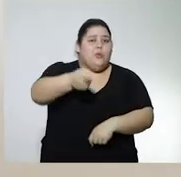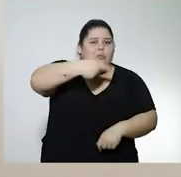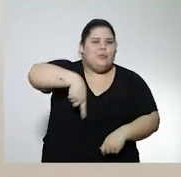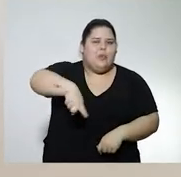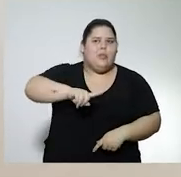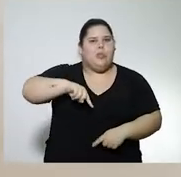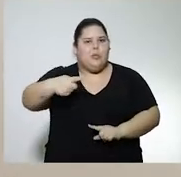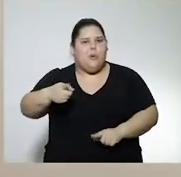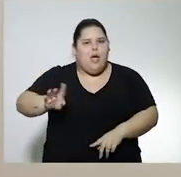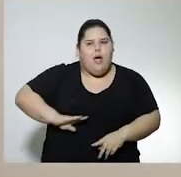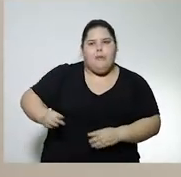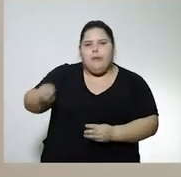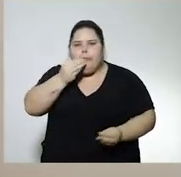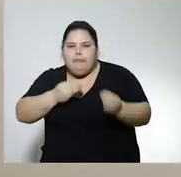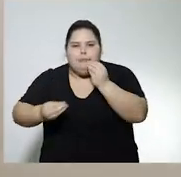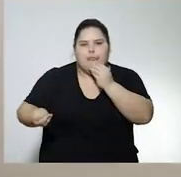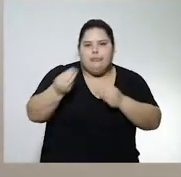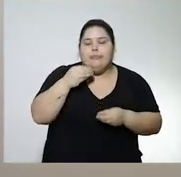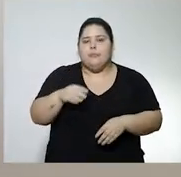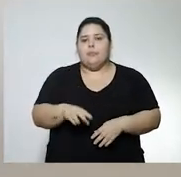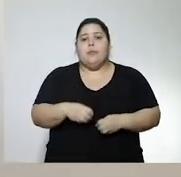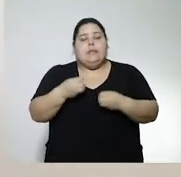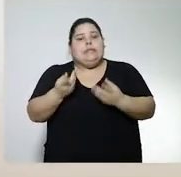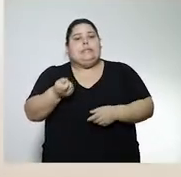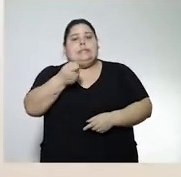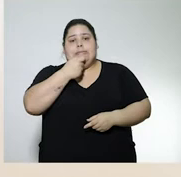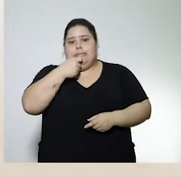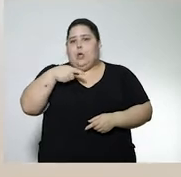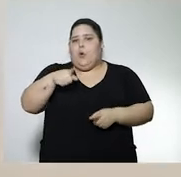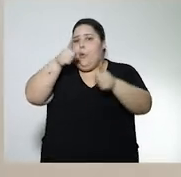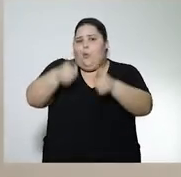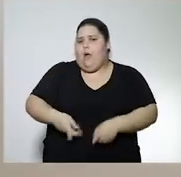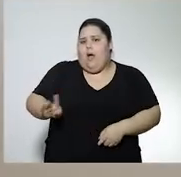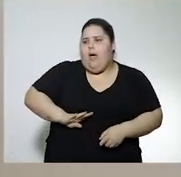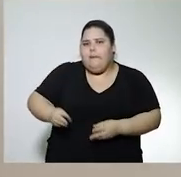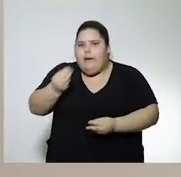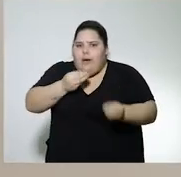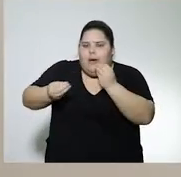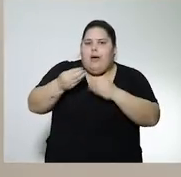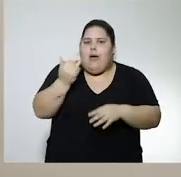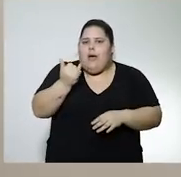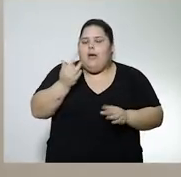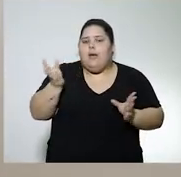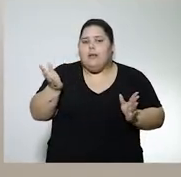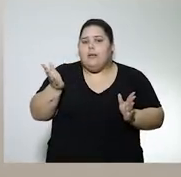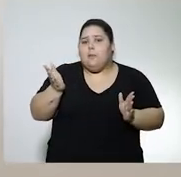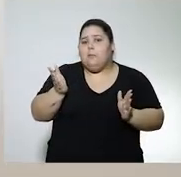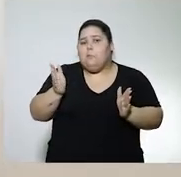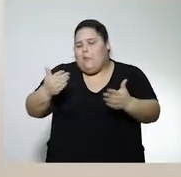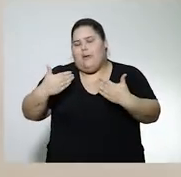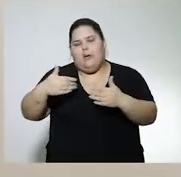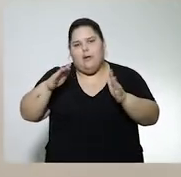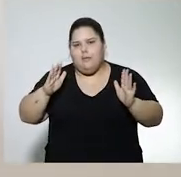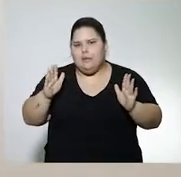estar picoteando. En el caso que ustedes igual tengan ganas de picotear o de que no lo puedan